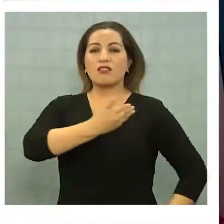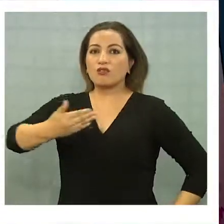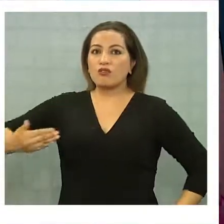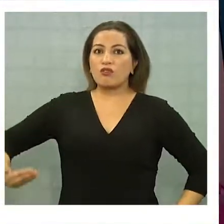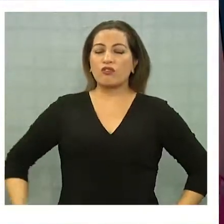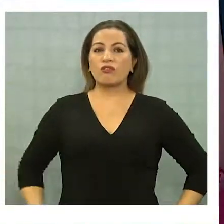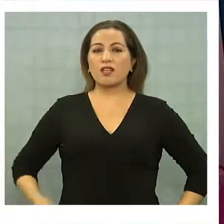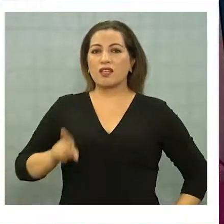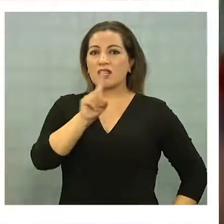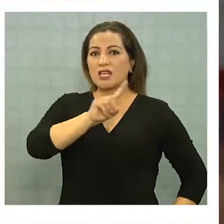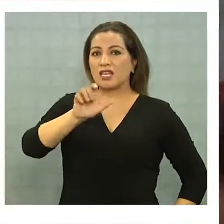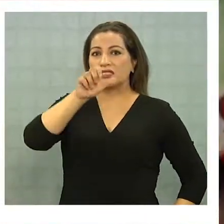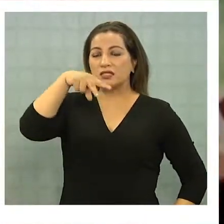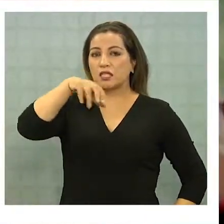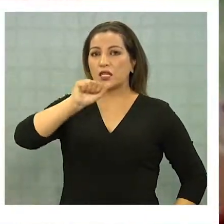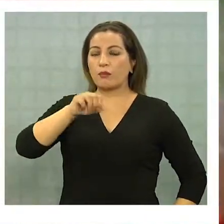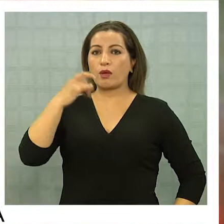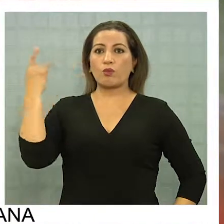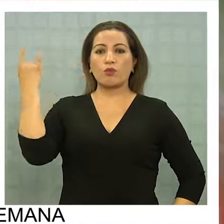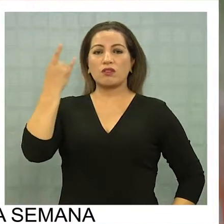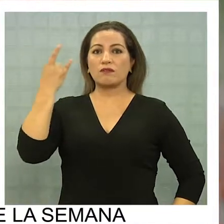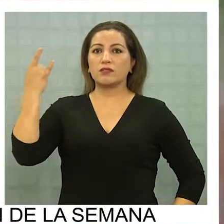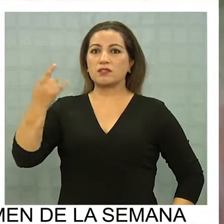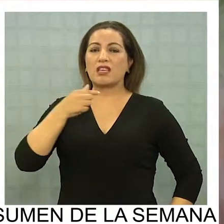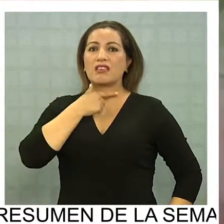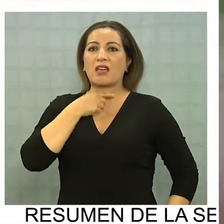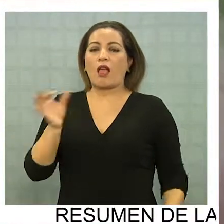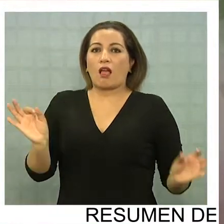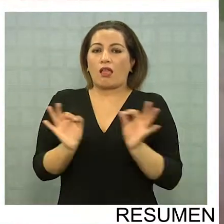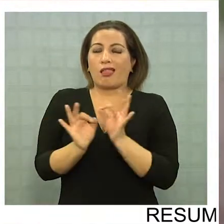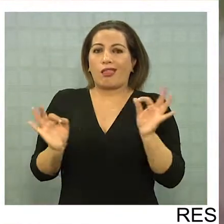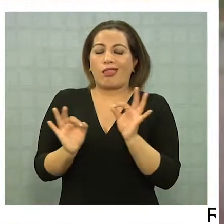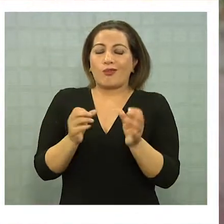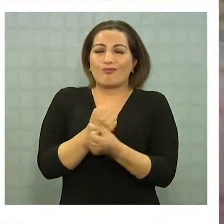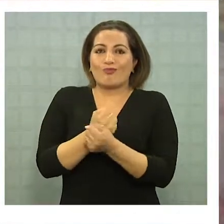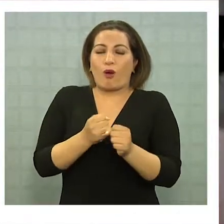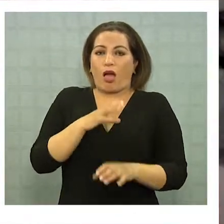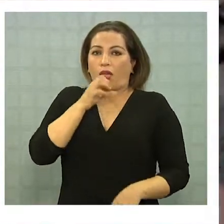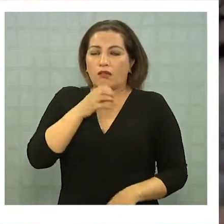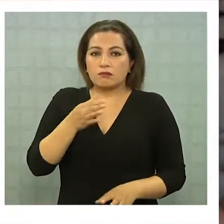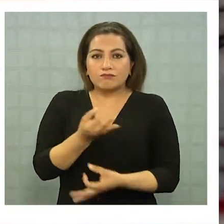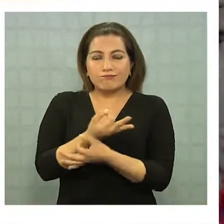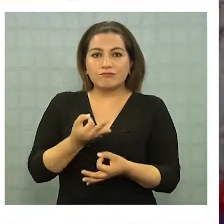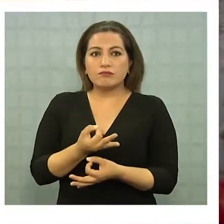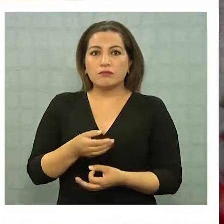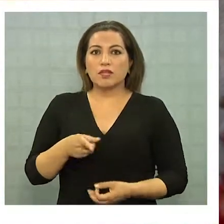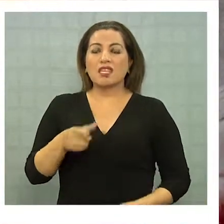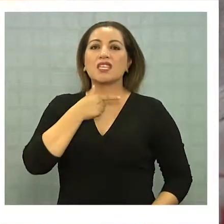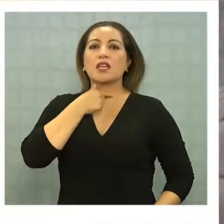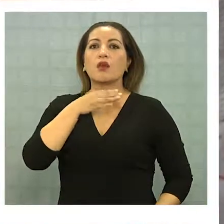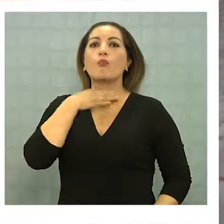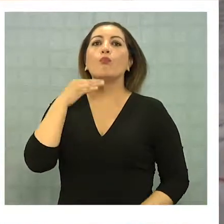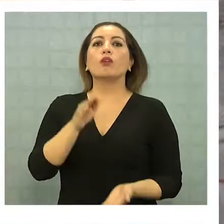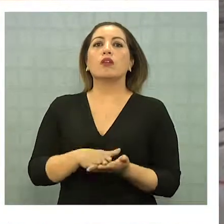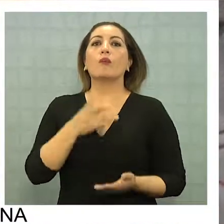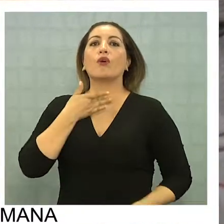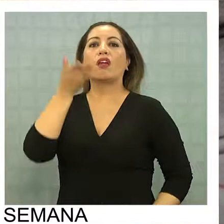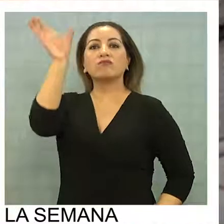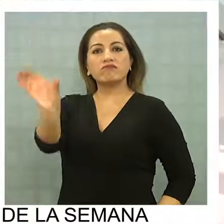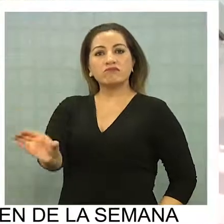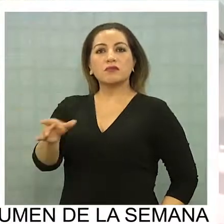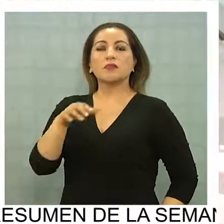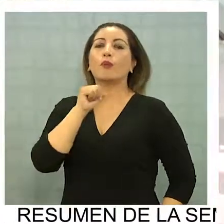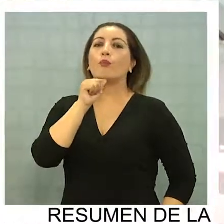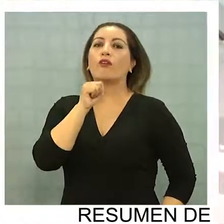tiene al gobierno, al cename y la misma universidad intentando explicar lo inexplicable. La dejaron morir por